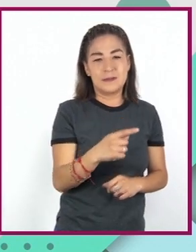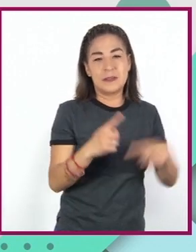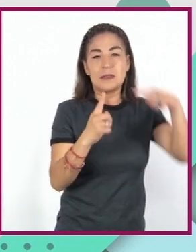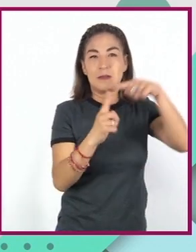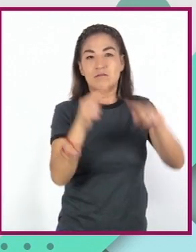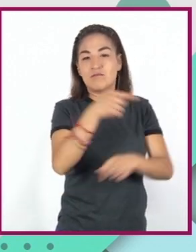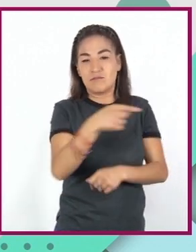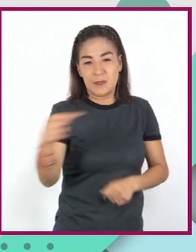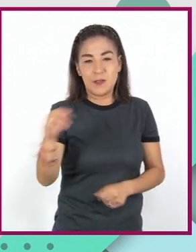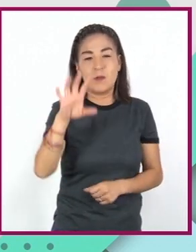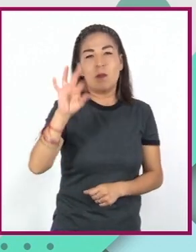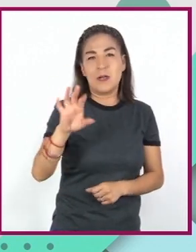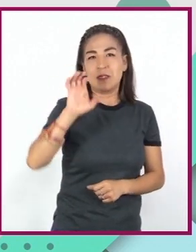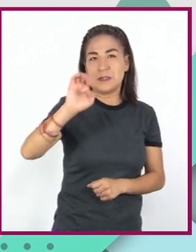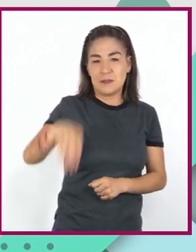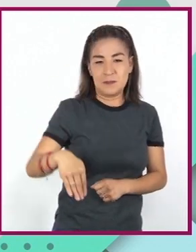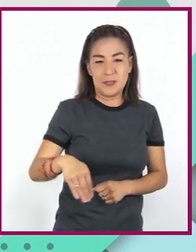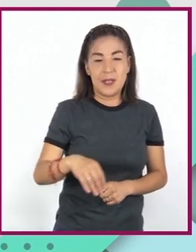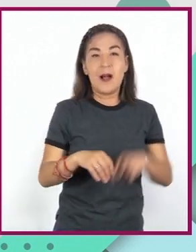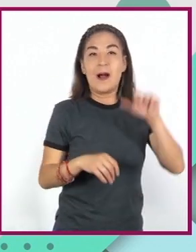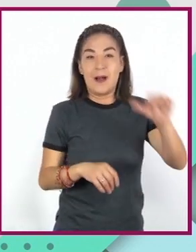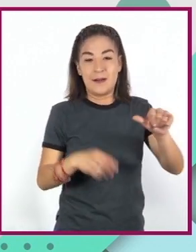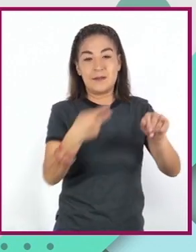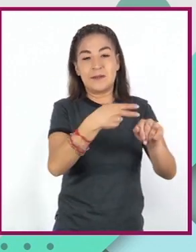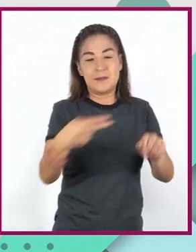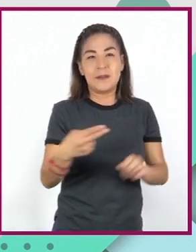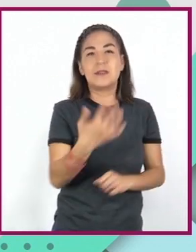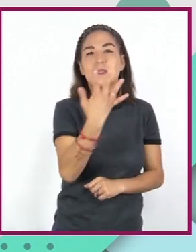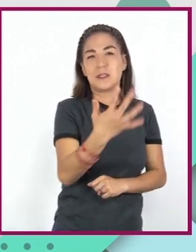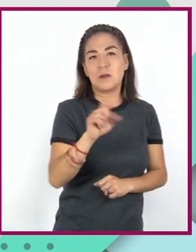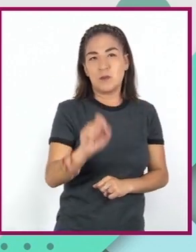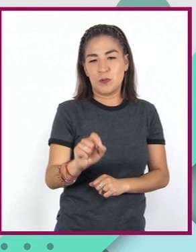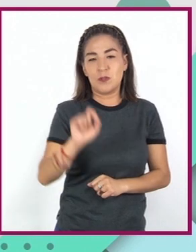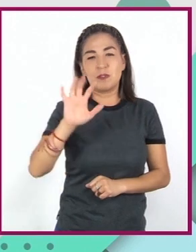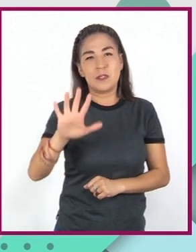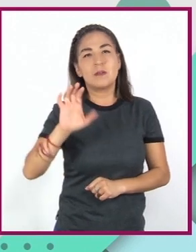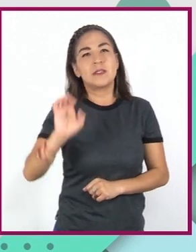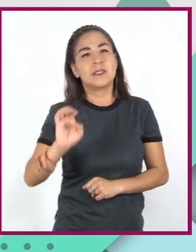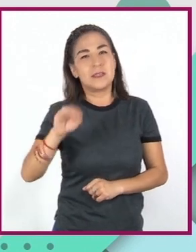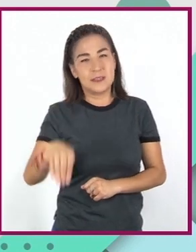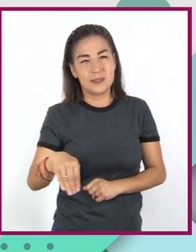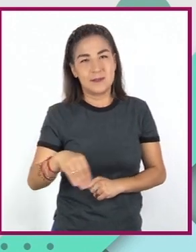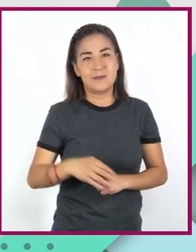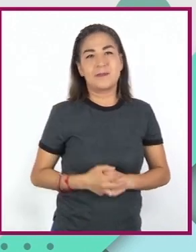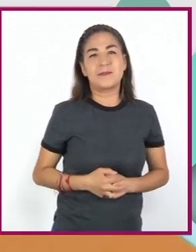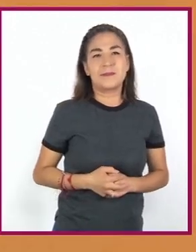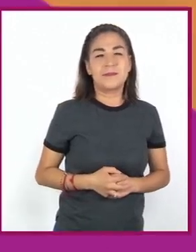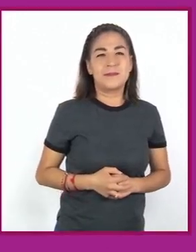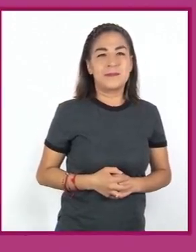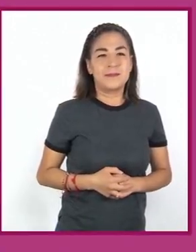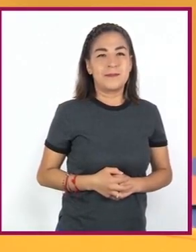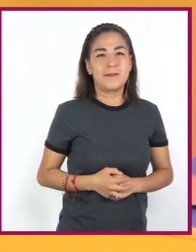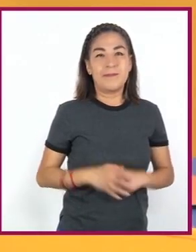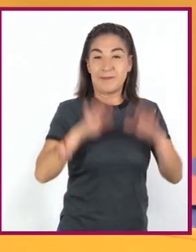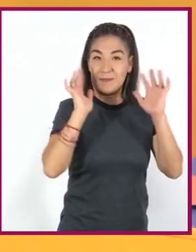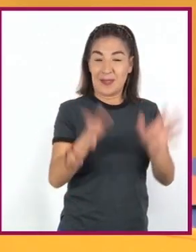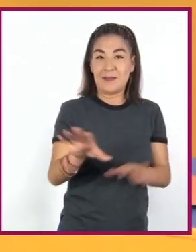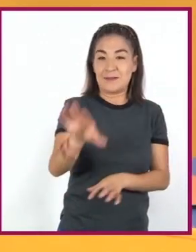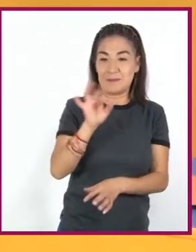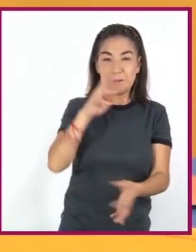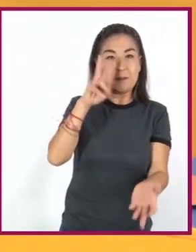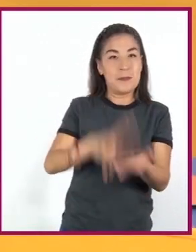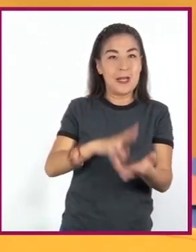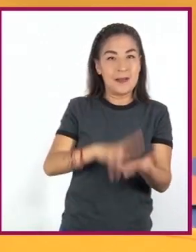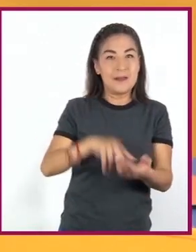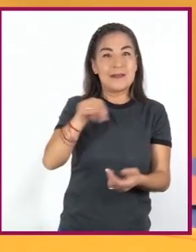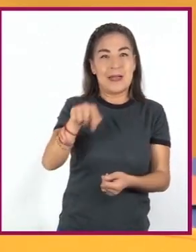40 centímetros. Apotema es igual a 5.5 centímetros. Ya obtuvimos el valor de